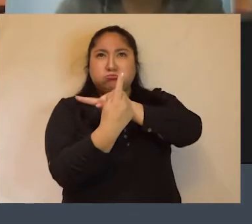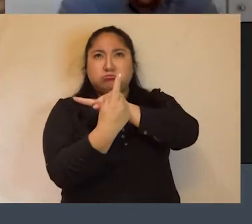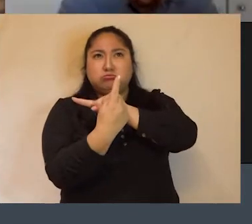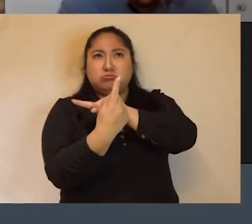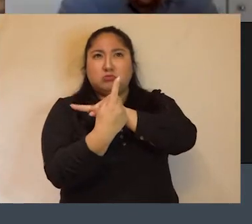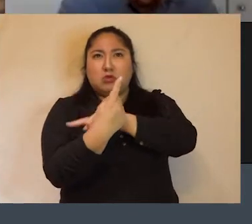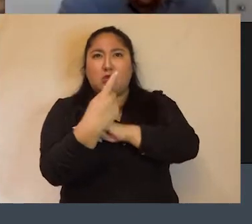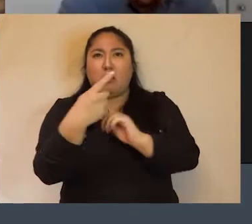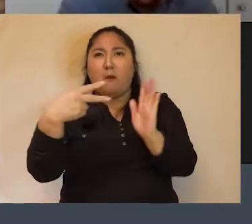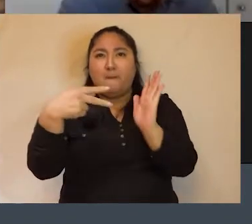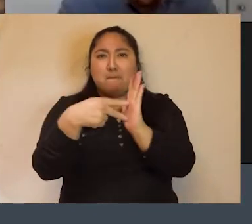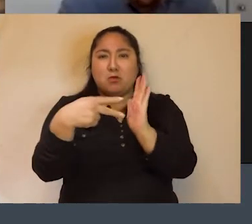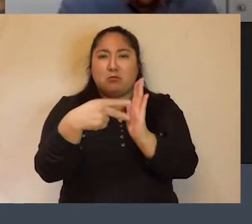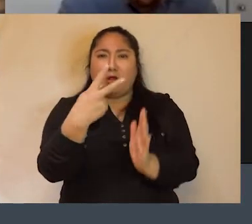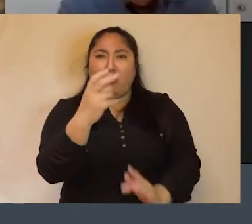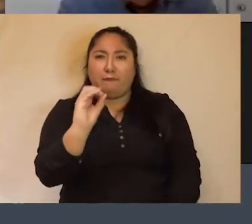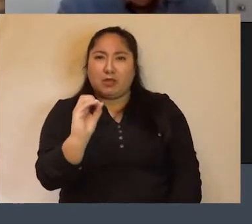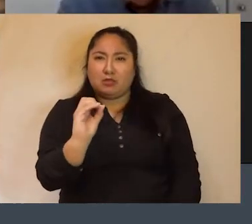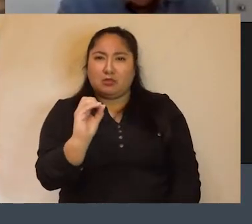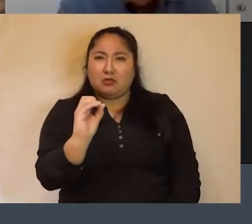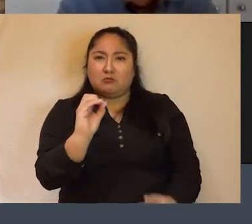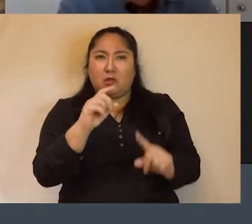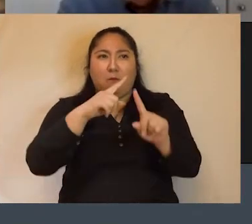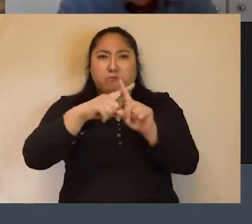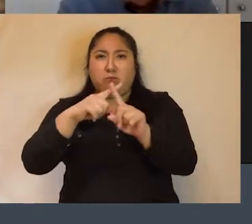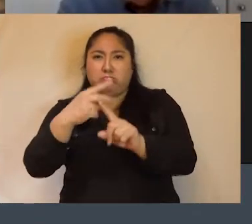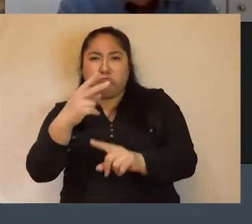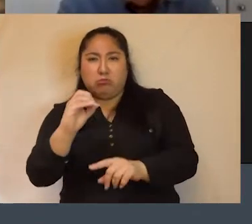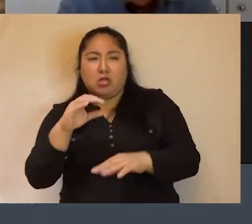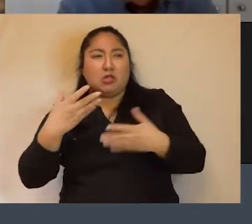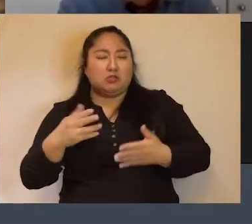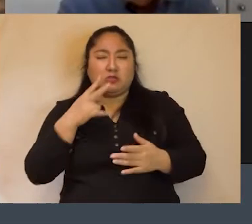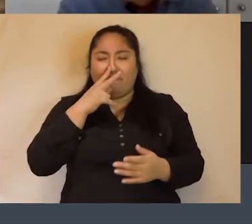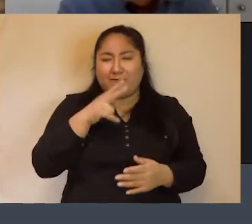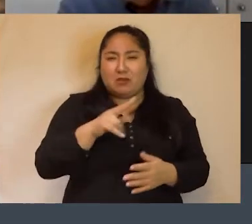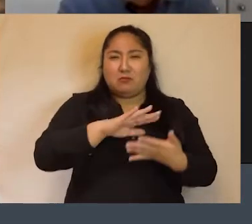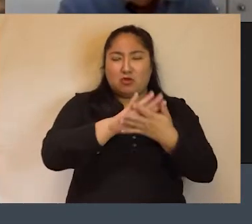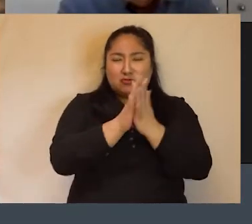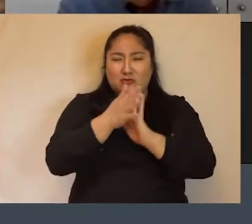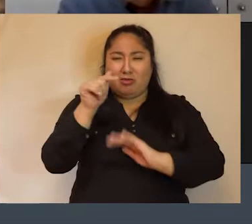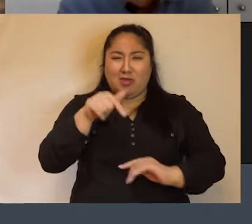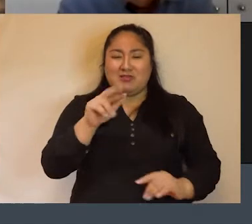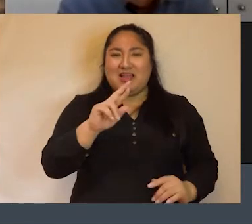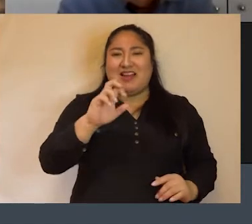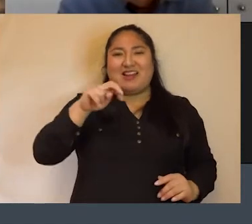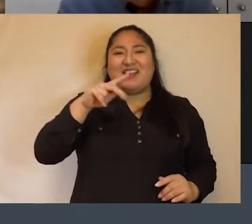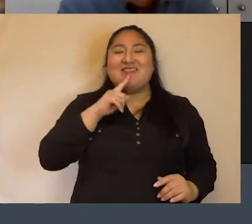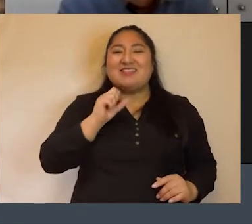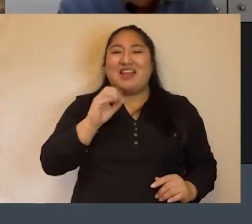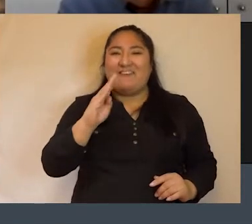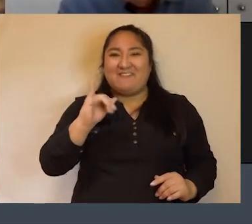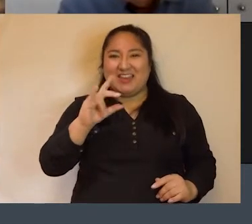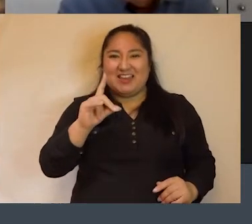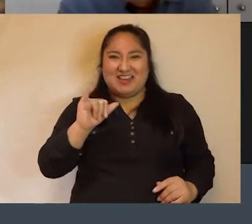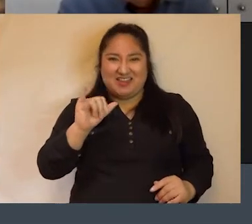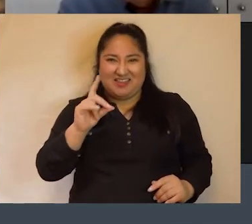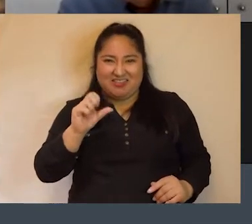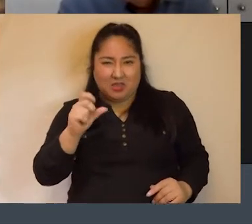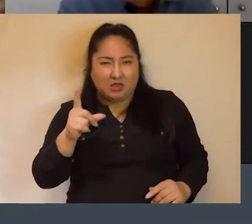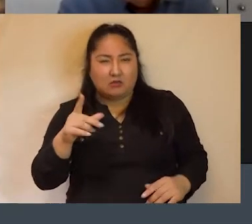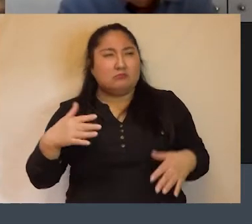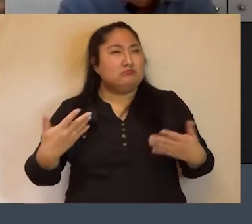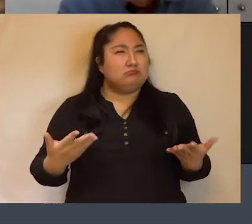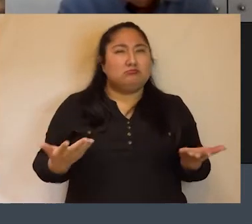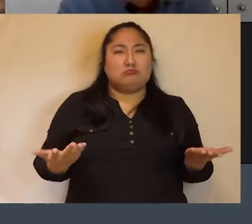pesos se habían multiplicado por 20, ¿sí? Entonces, llevemos todas esas rentabilidades de esas precios de acciones, y lo mismo pasó con